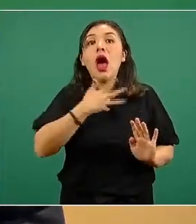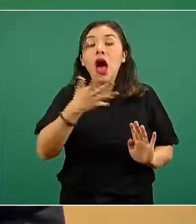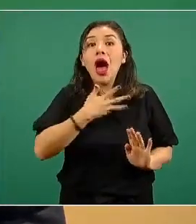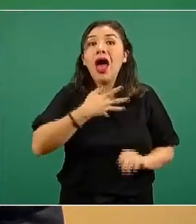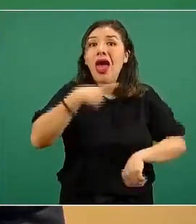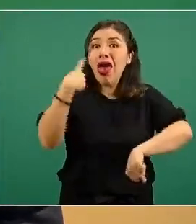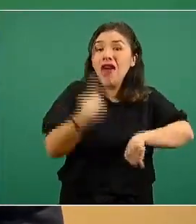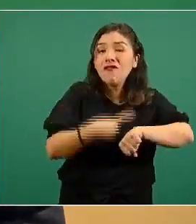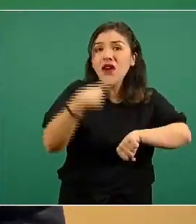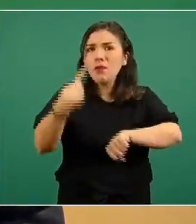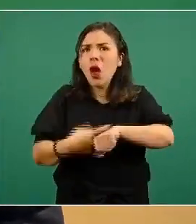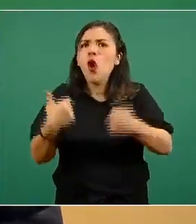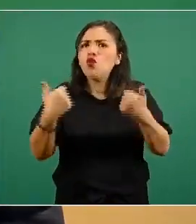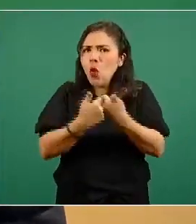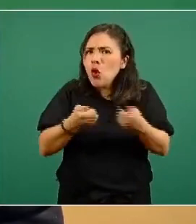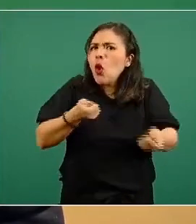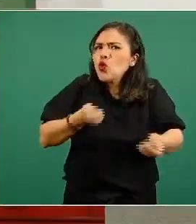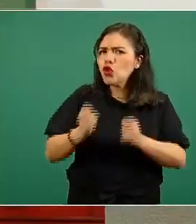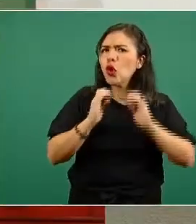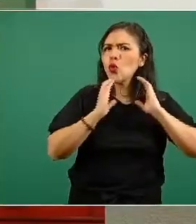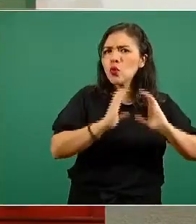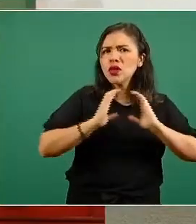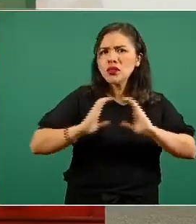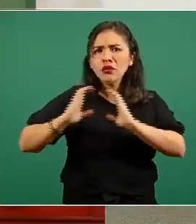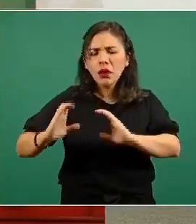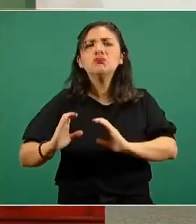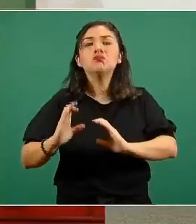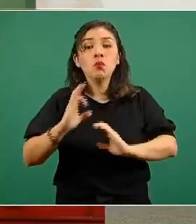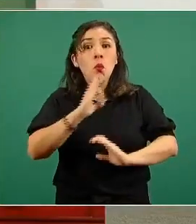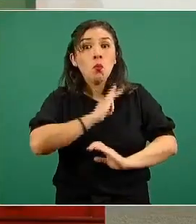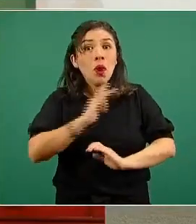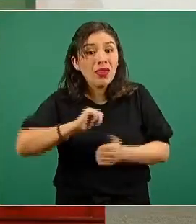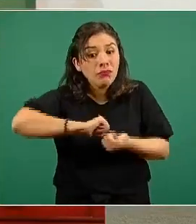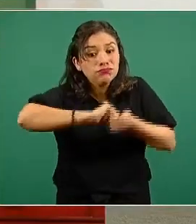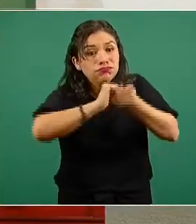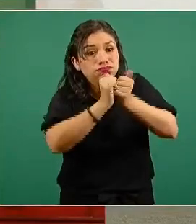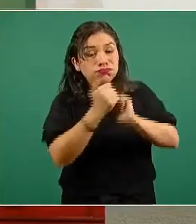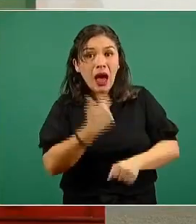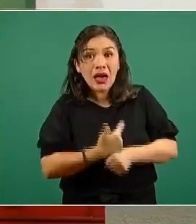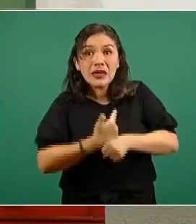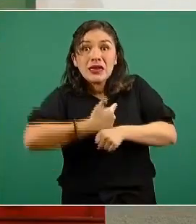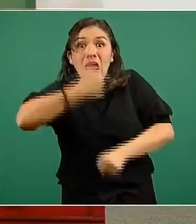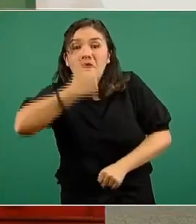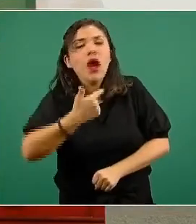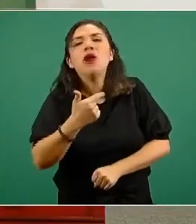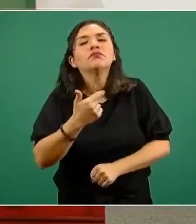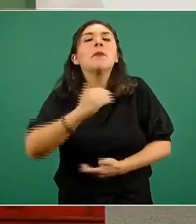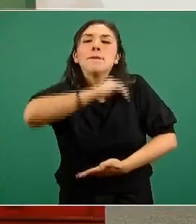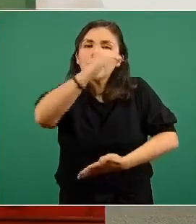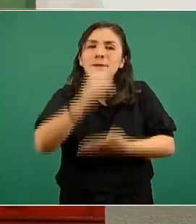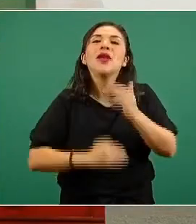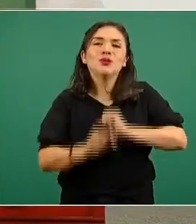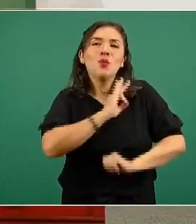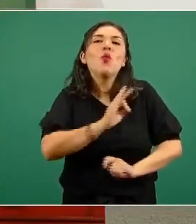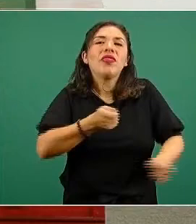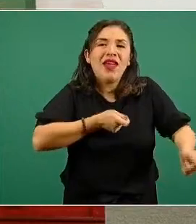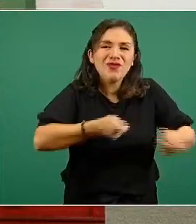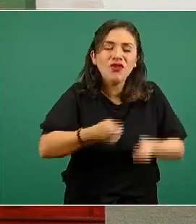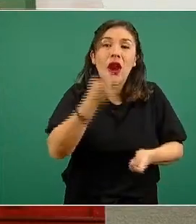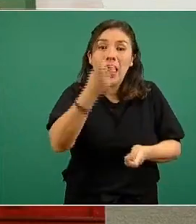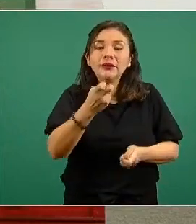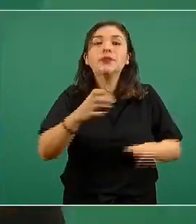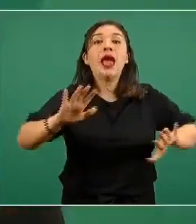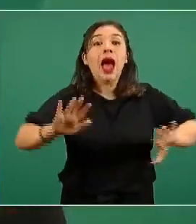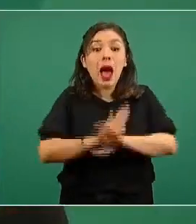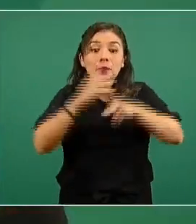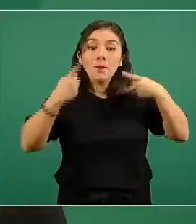sus enfermedades bien controladas, pues su riesgo de presentar un cuadro grave se reduce en lo suficiente. Entonces, el recambio de